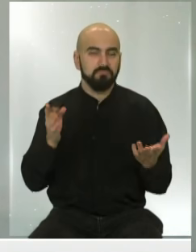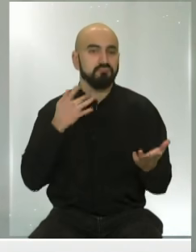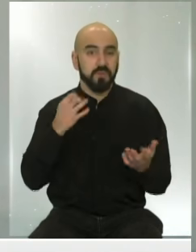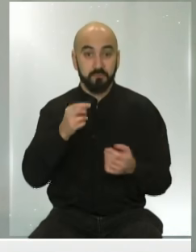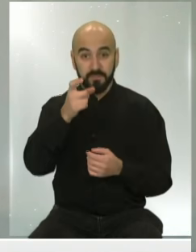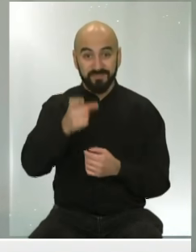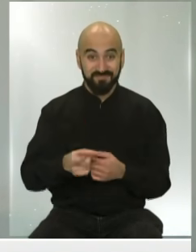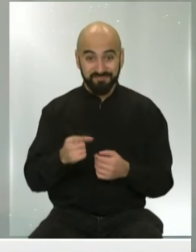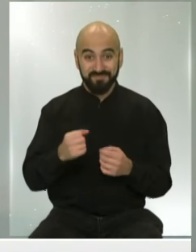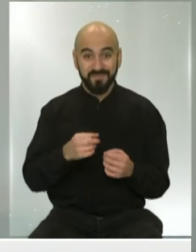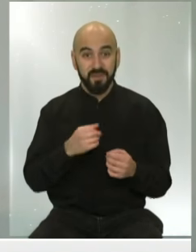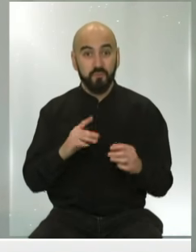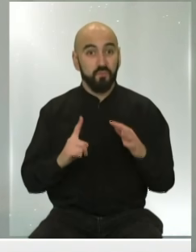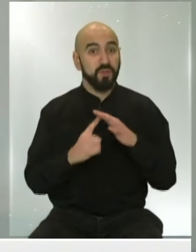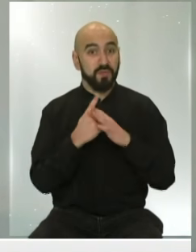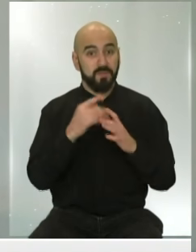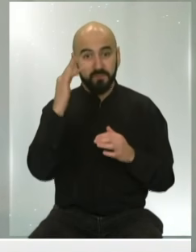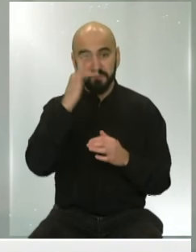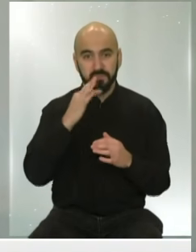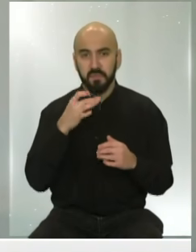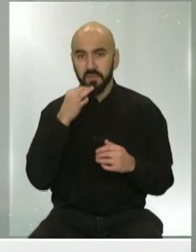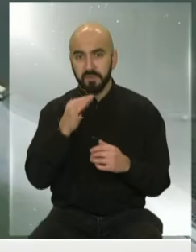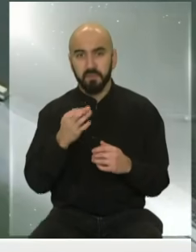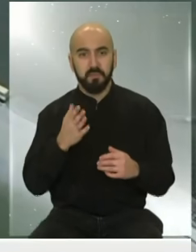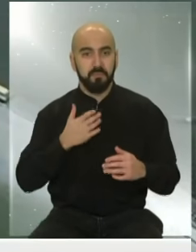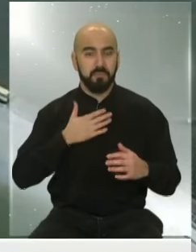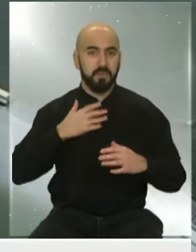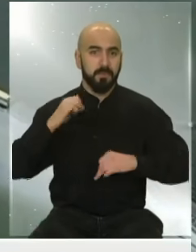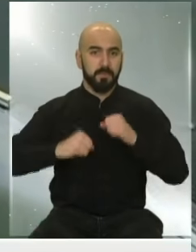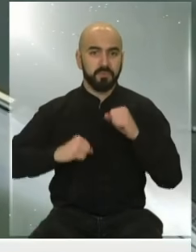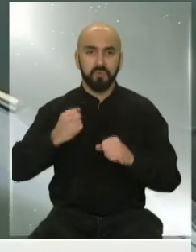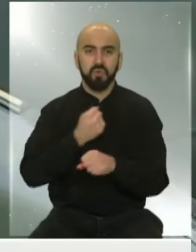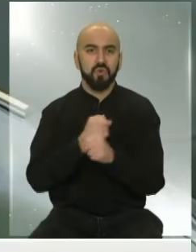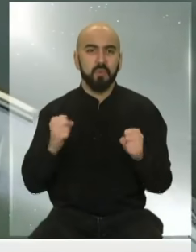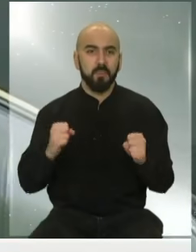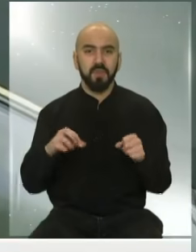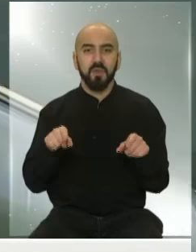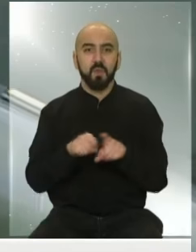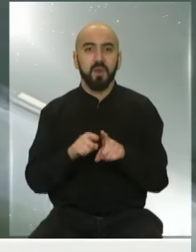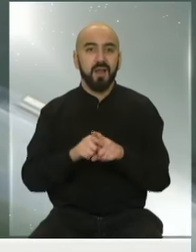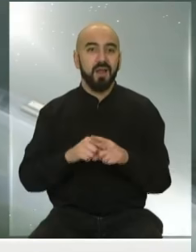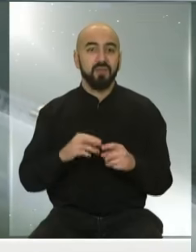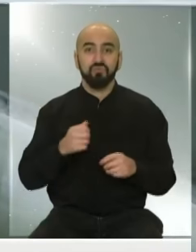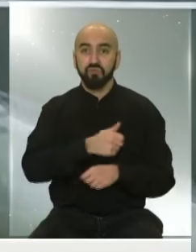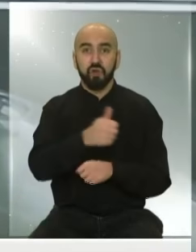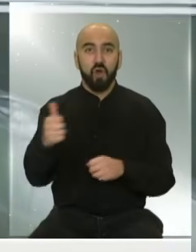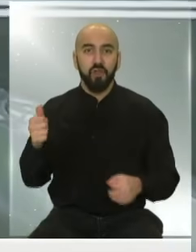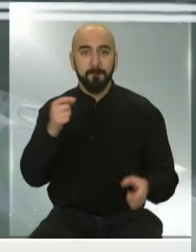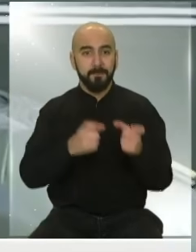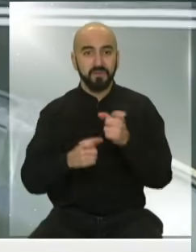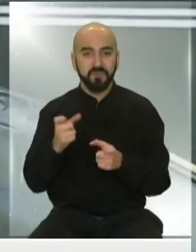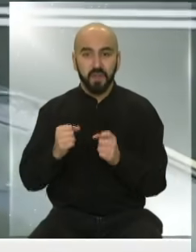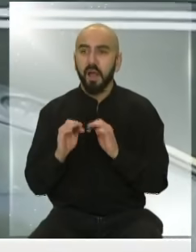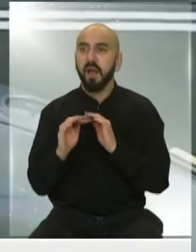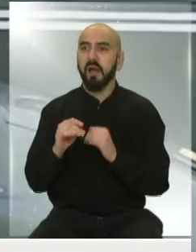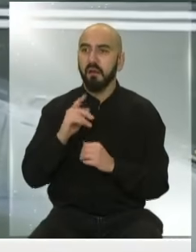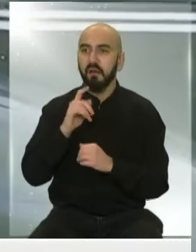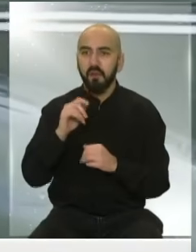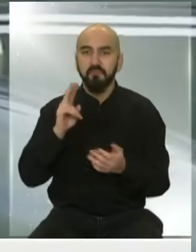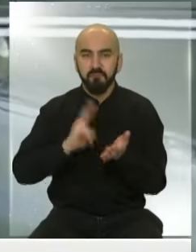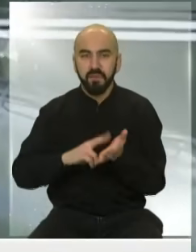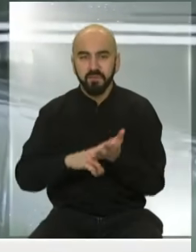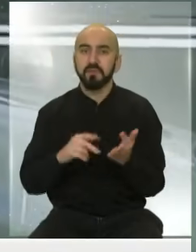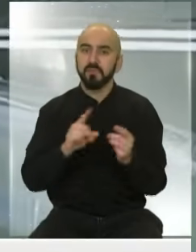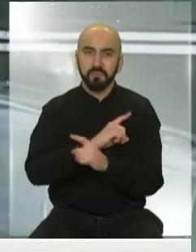de Facebook, Mark Zuckerberg, dijo que su empresa no puede ser árbitro de la verdad de todo lo que la gente dice en Internet y que en ese sentido tienen